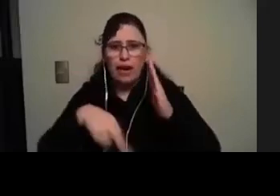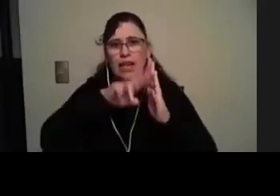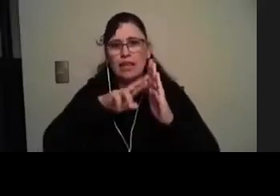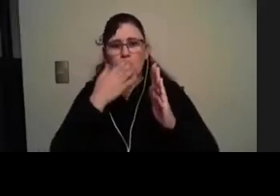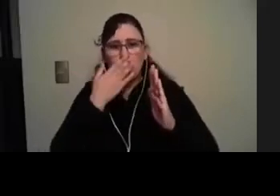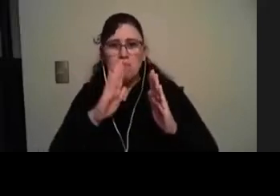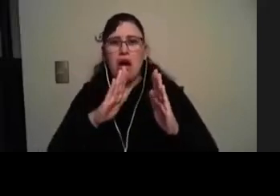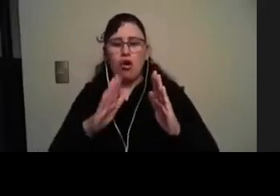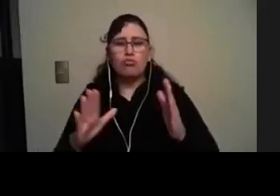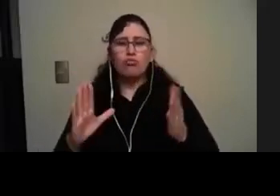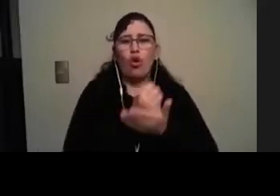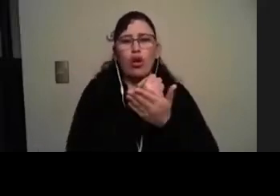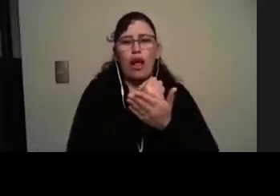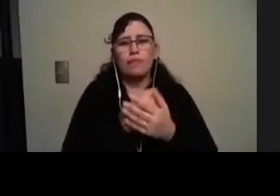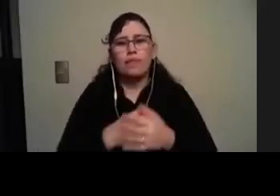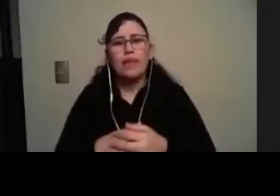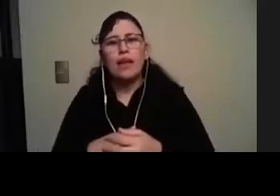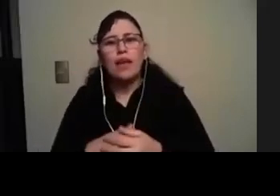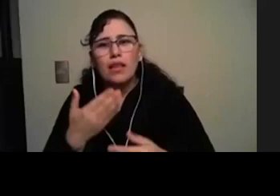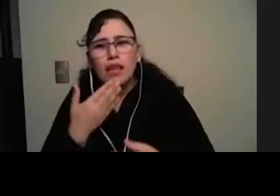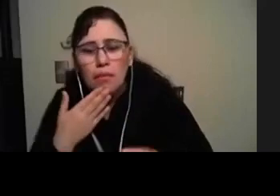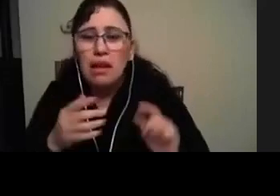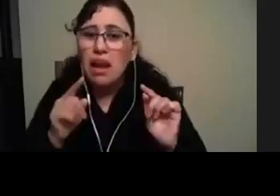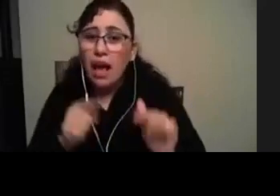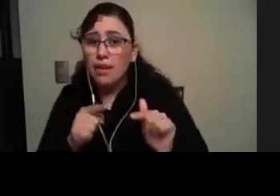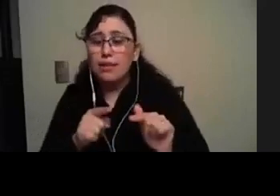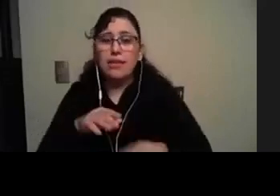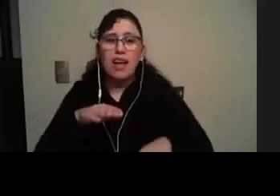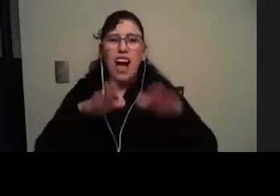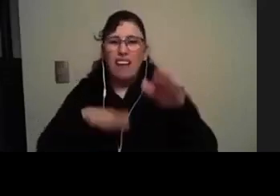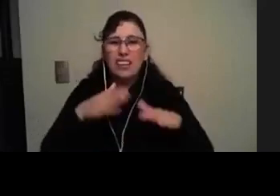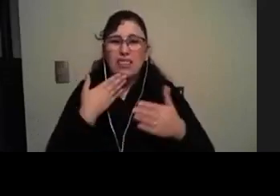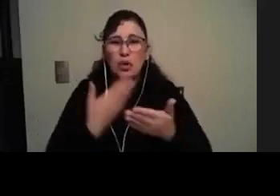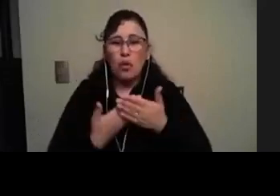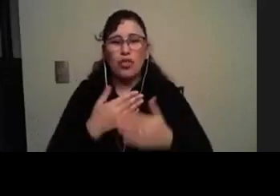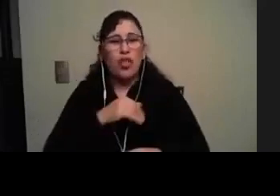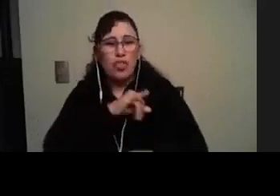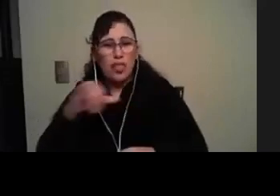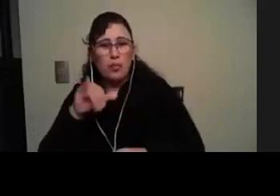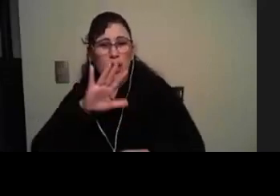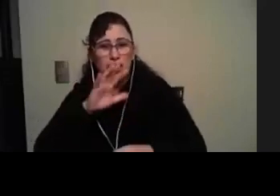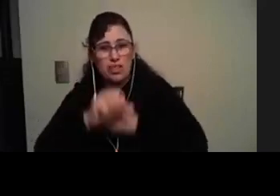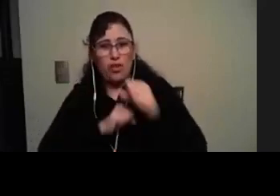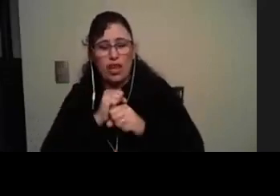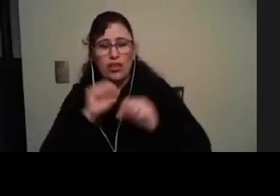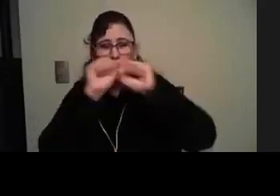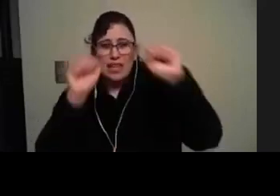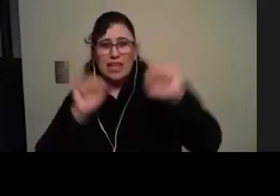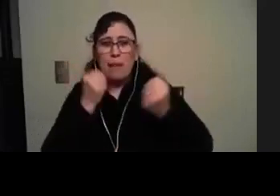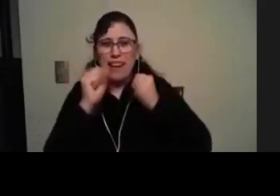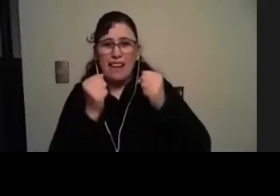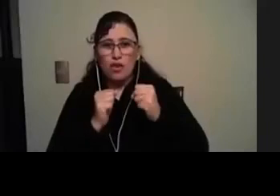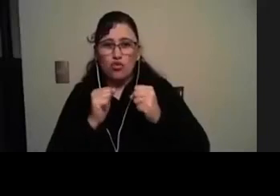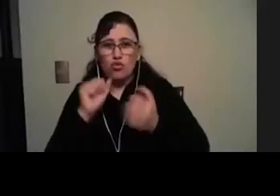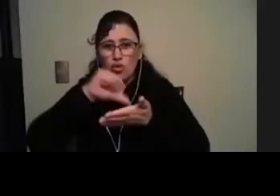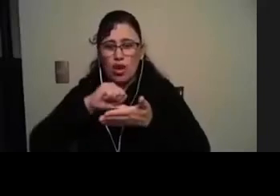generar algunos cambios, porque de esta manera se ha perdido un poco la plasticidad del sistema nervioso. Pero en general son